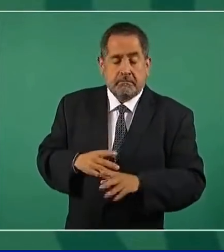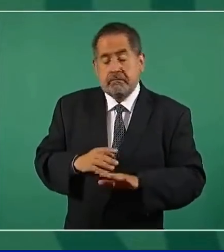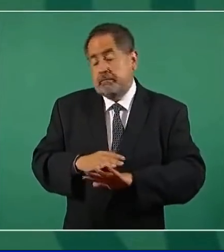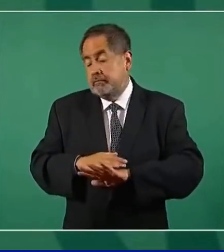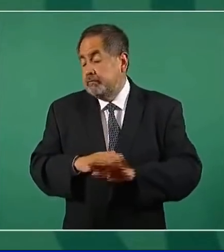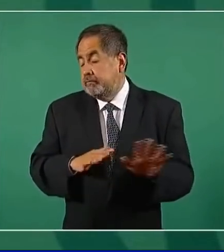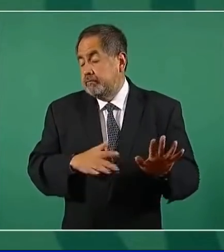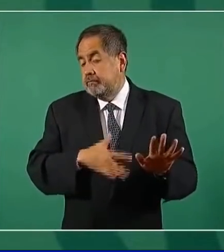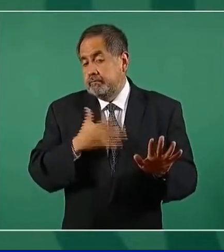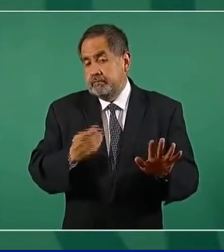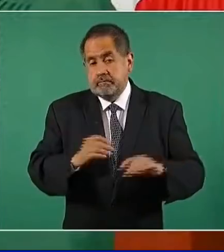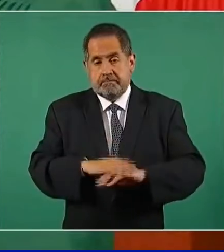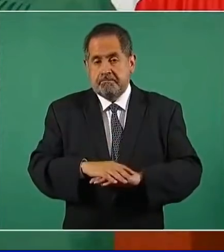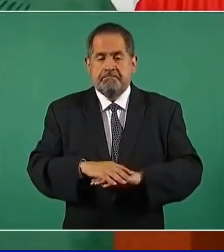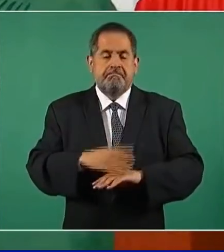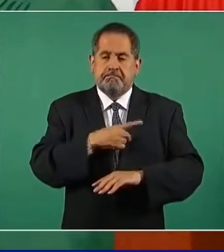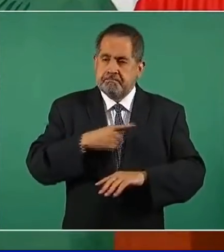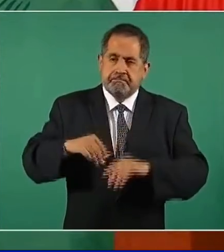ventilando